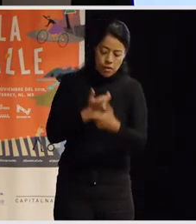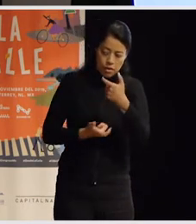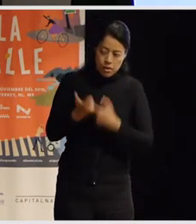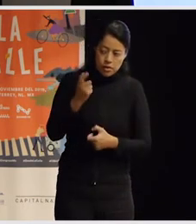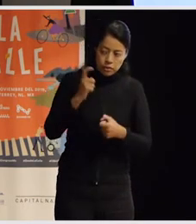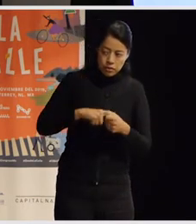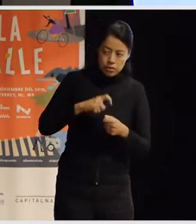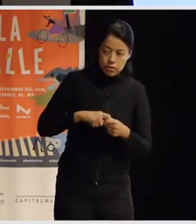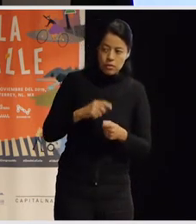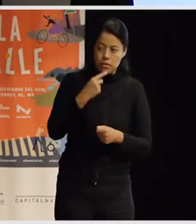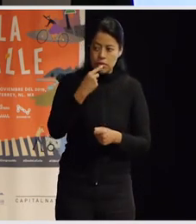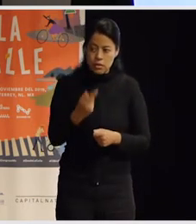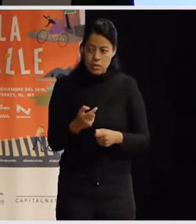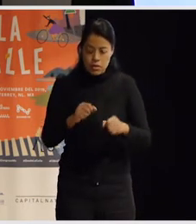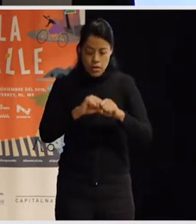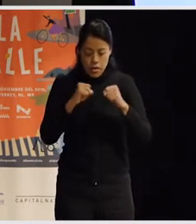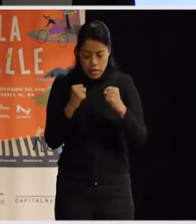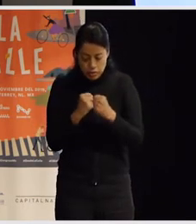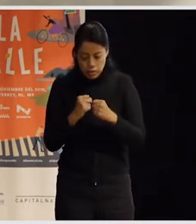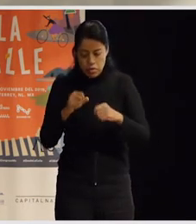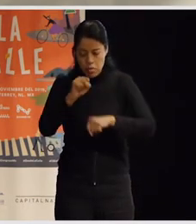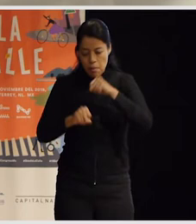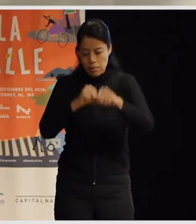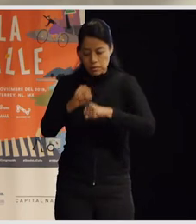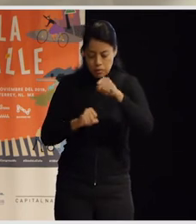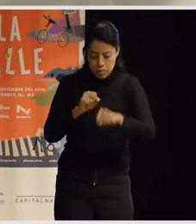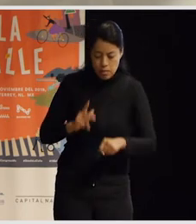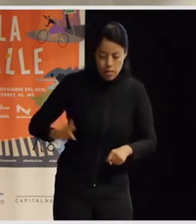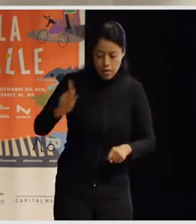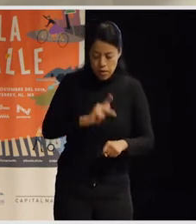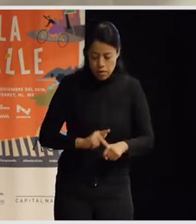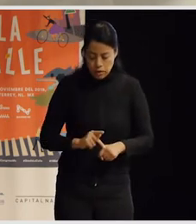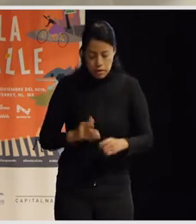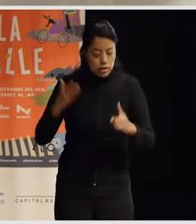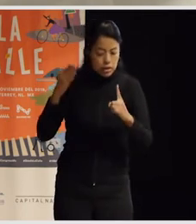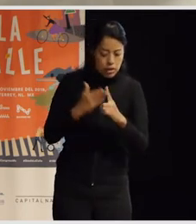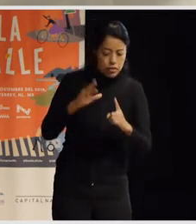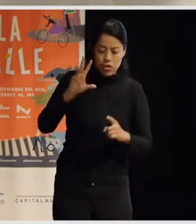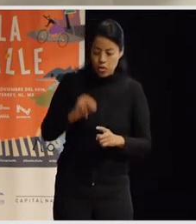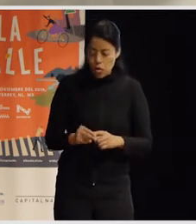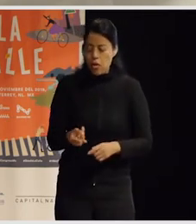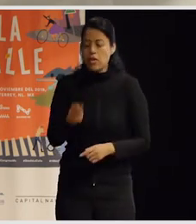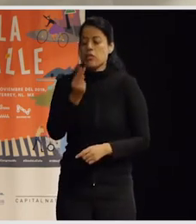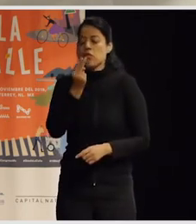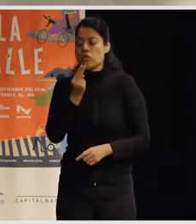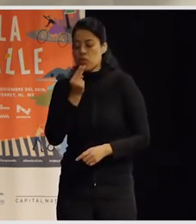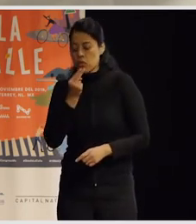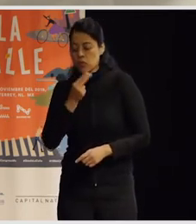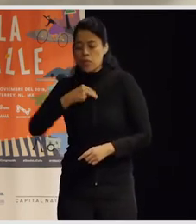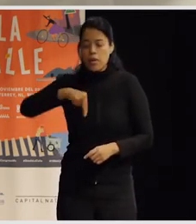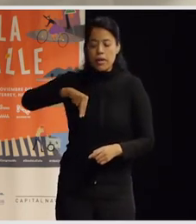lo que siempre les decimos es que el sistema de bici pública no es el fin o sea es un mecanismo que te permite generar